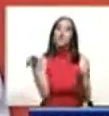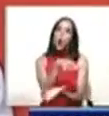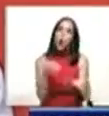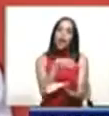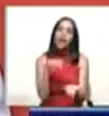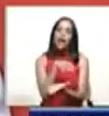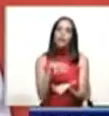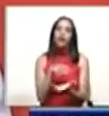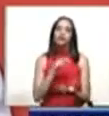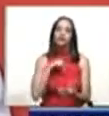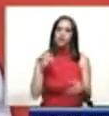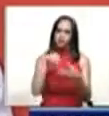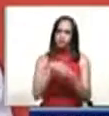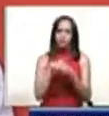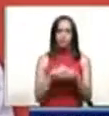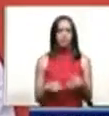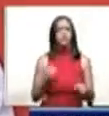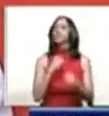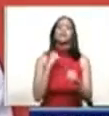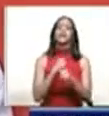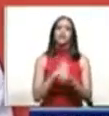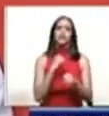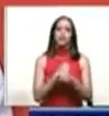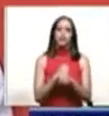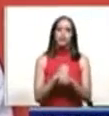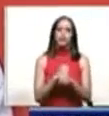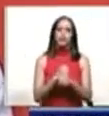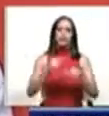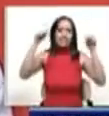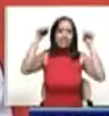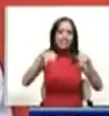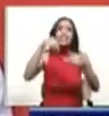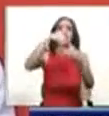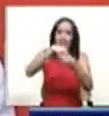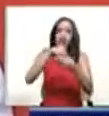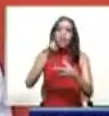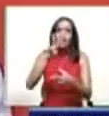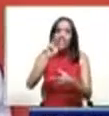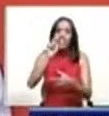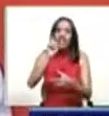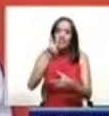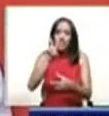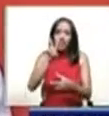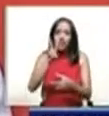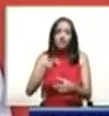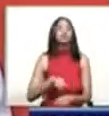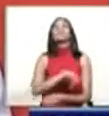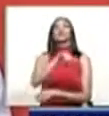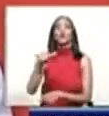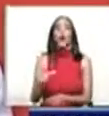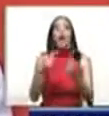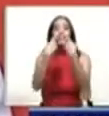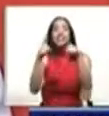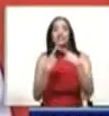compañeros trabajadores, tanto de la planta de Venezolana Televisión como de los diferentes